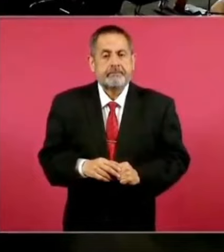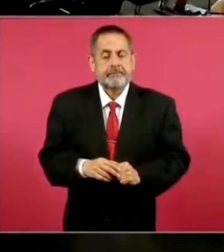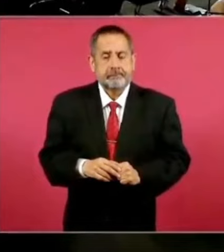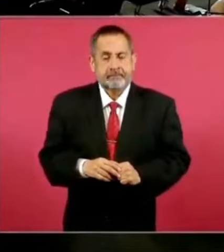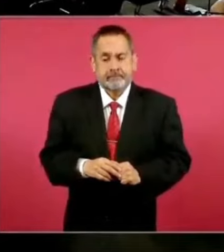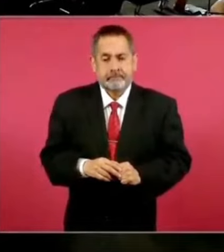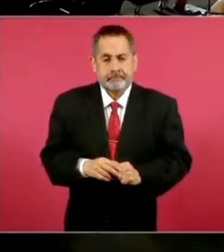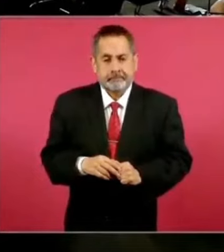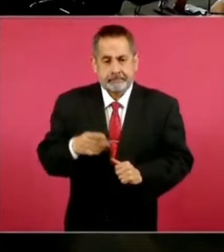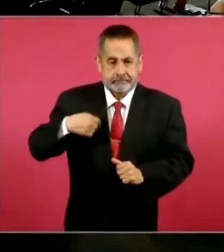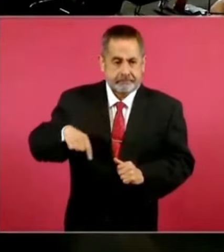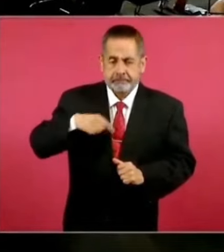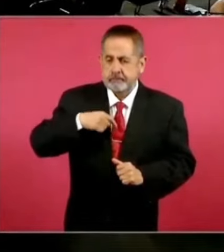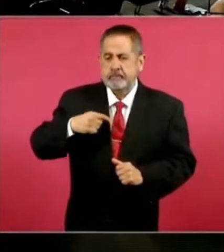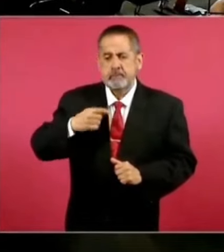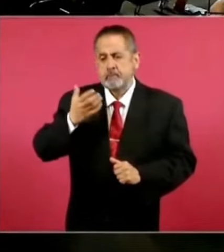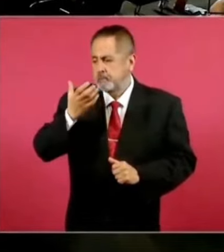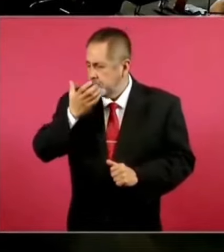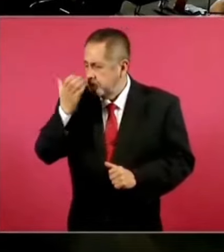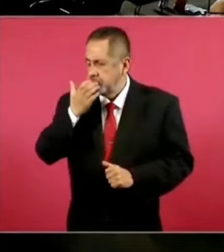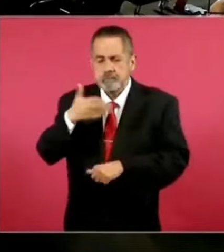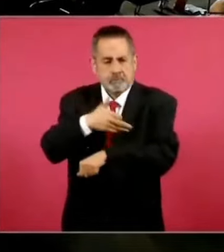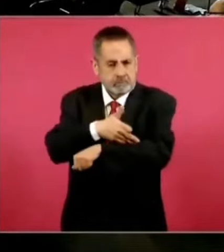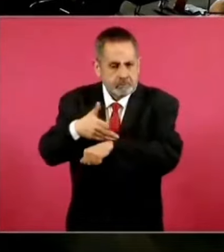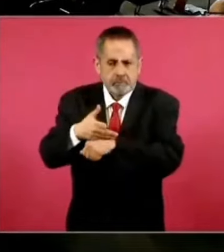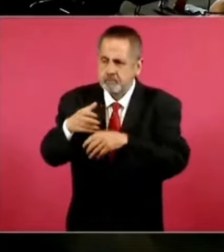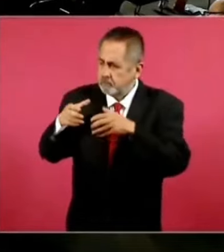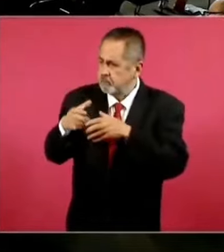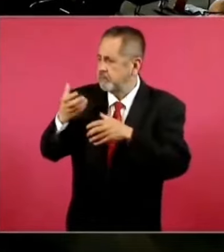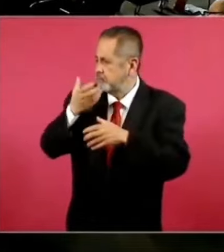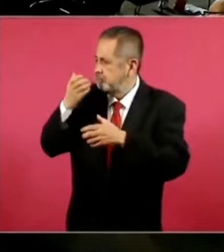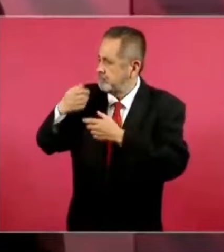se mantengan las tradiciones, las costumbres,